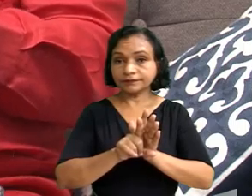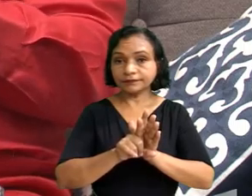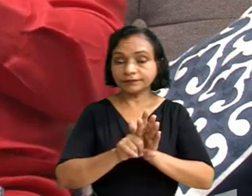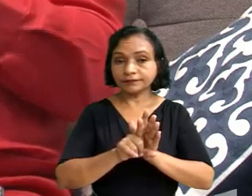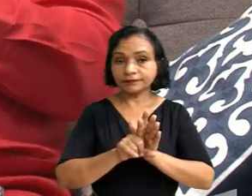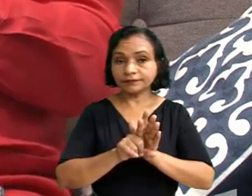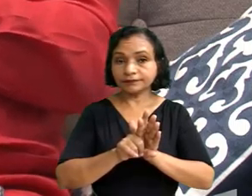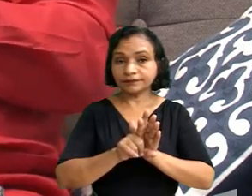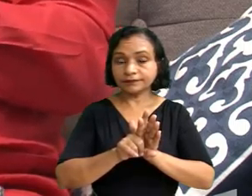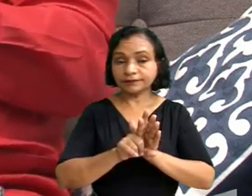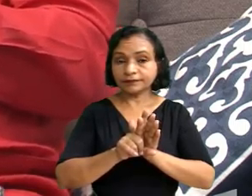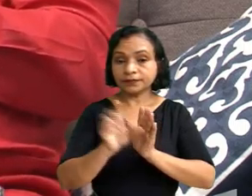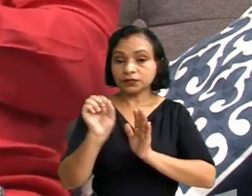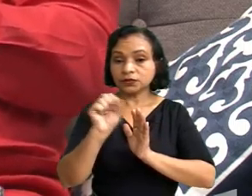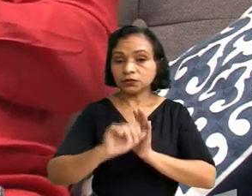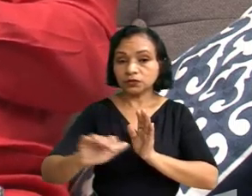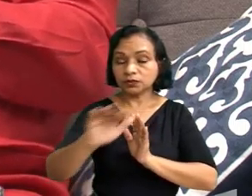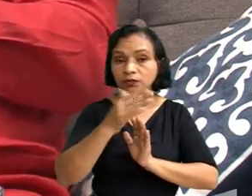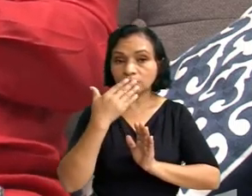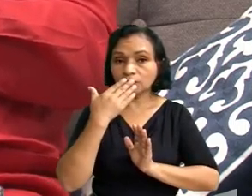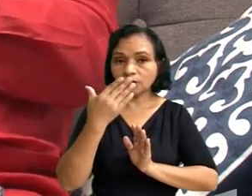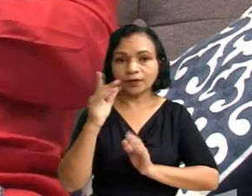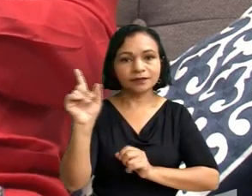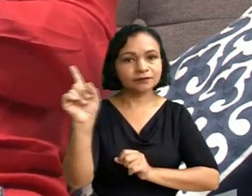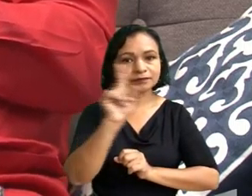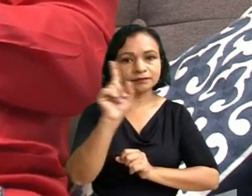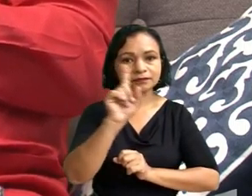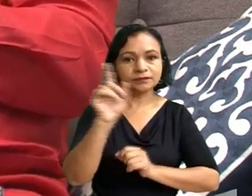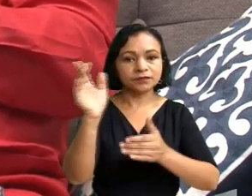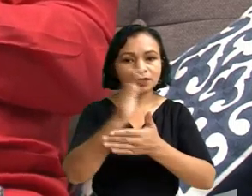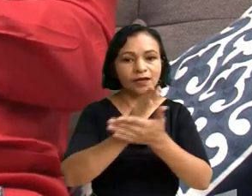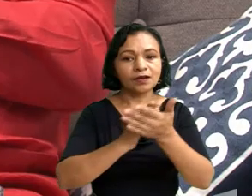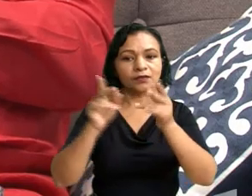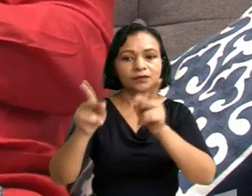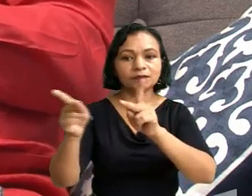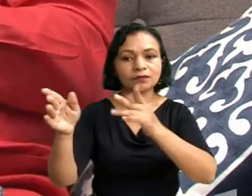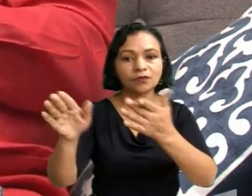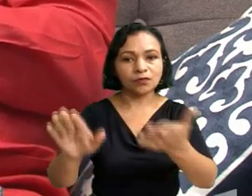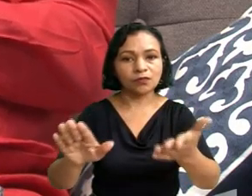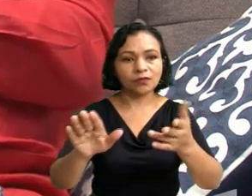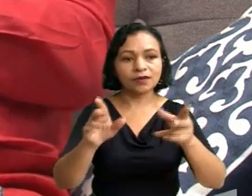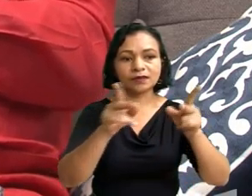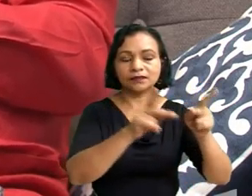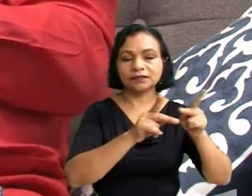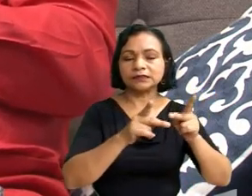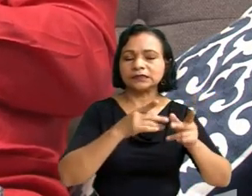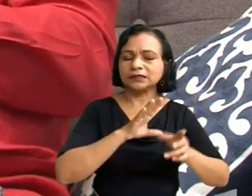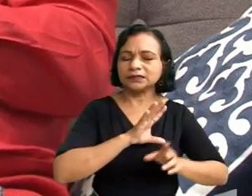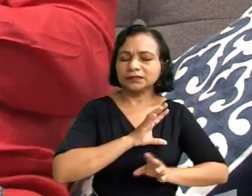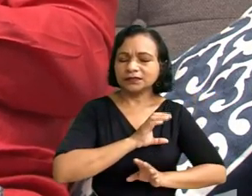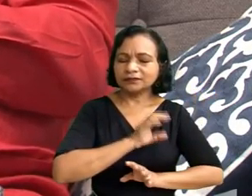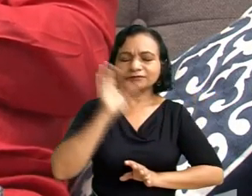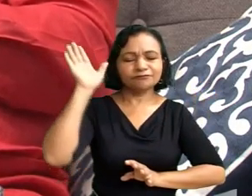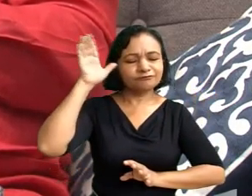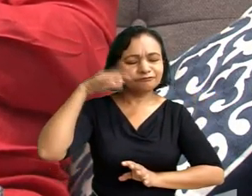y atractivo social aunque porque hay víctimas de por medio que les duele en el duelo